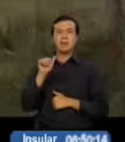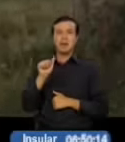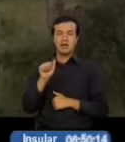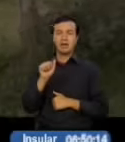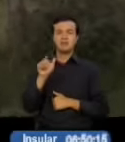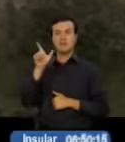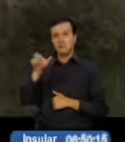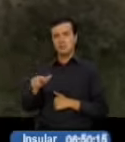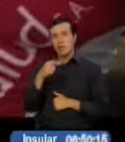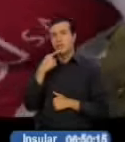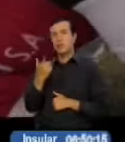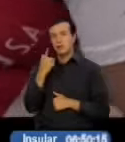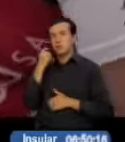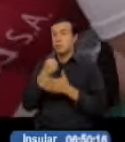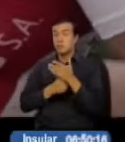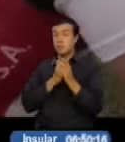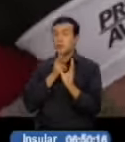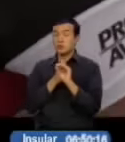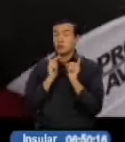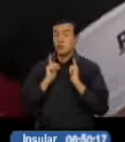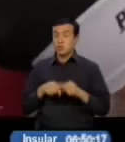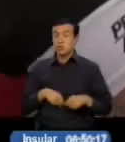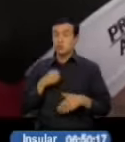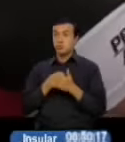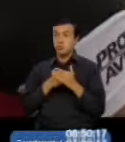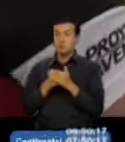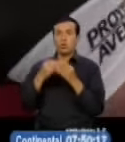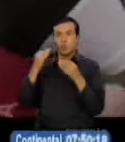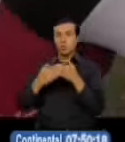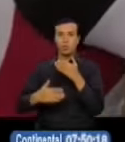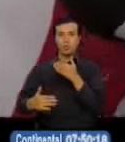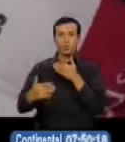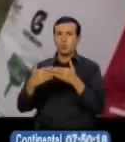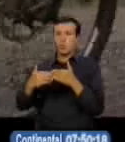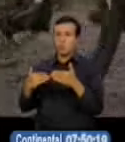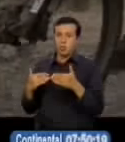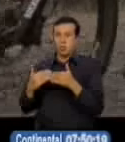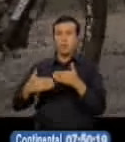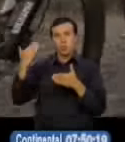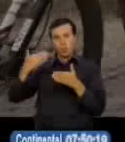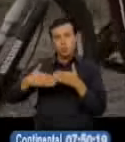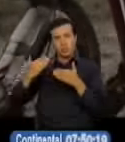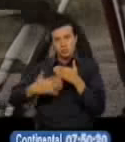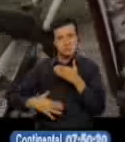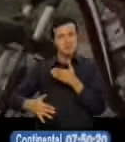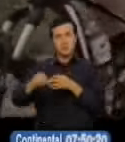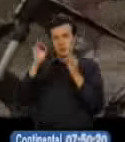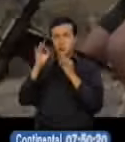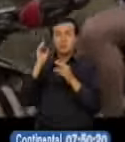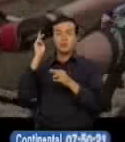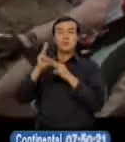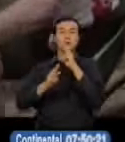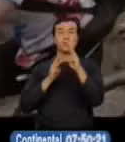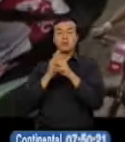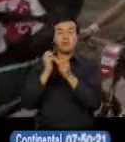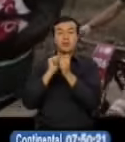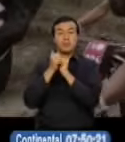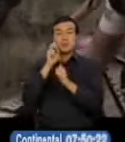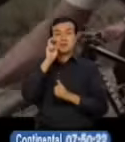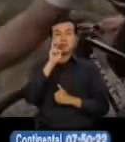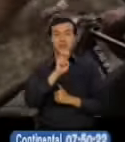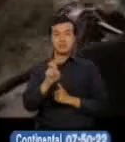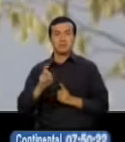su participación en el reto Salud marcó un antes y un después en su incursión en el mundo del deporte de